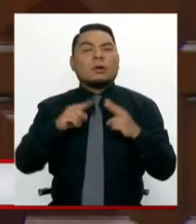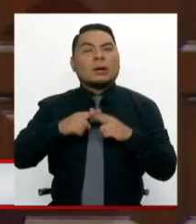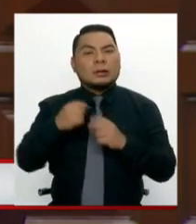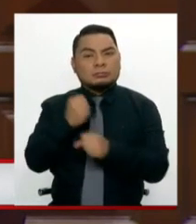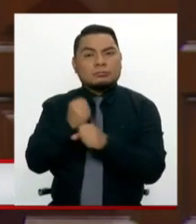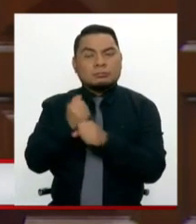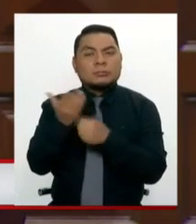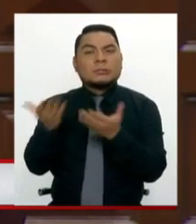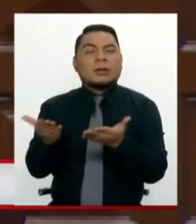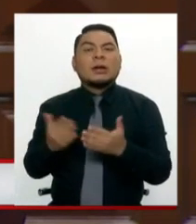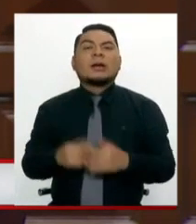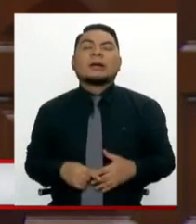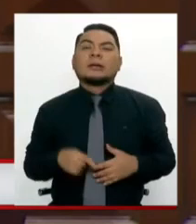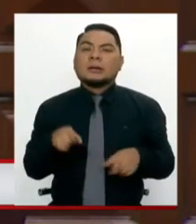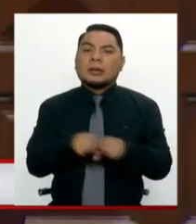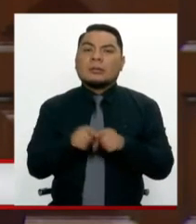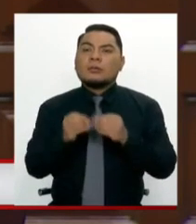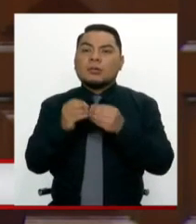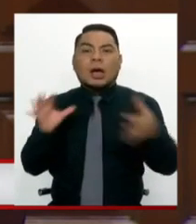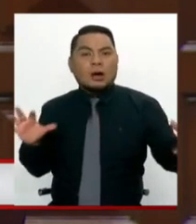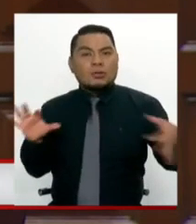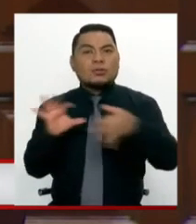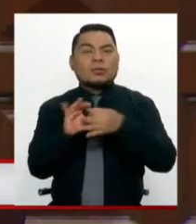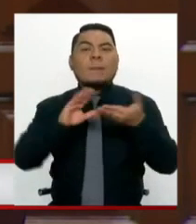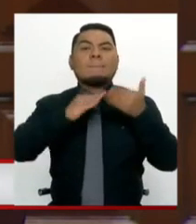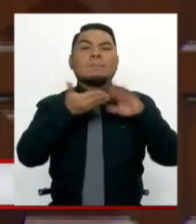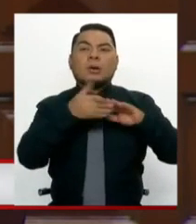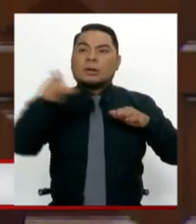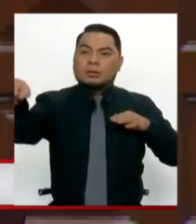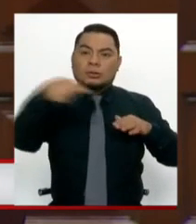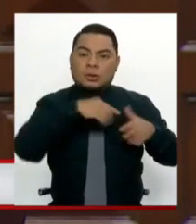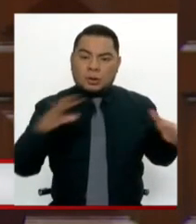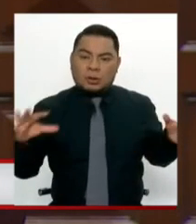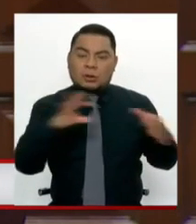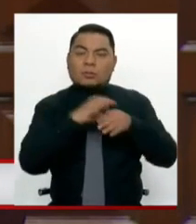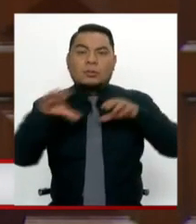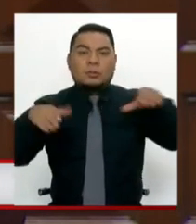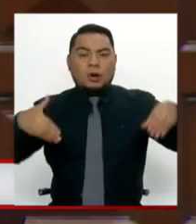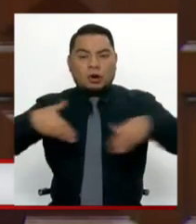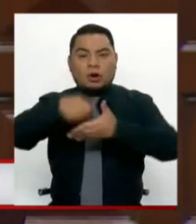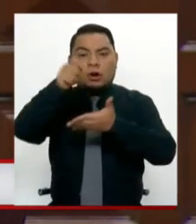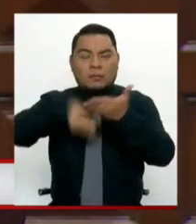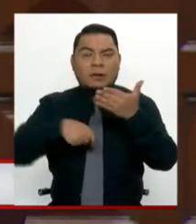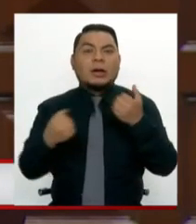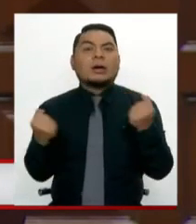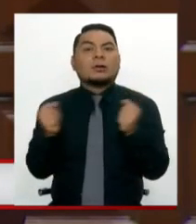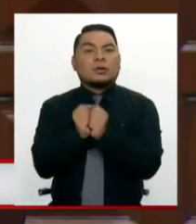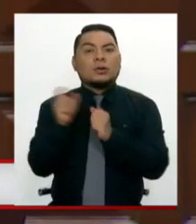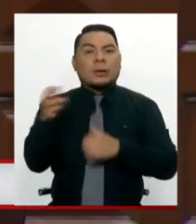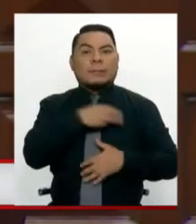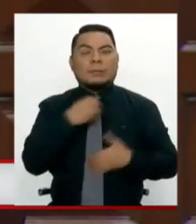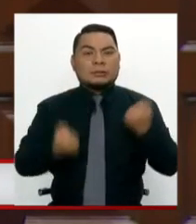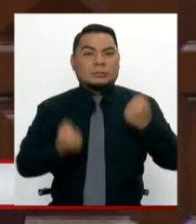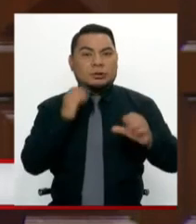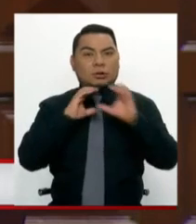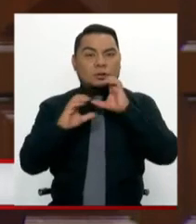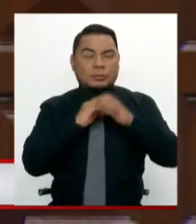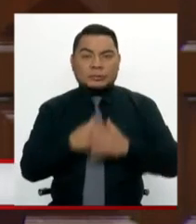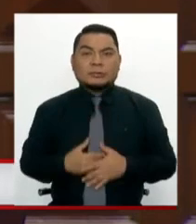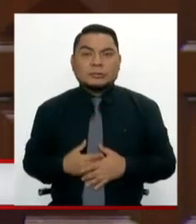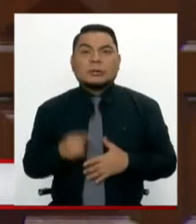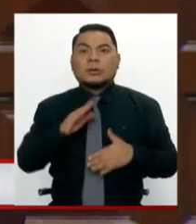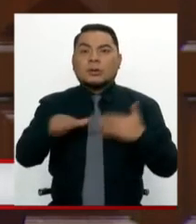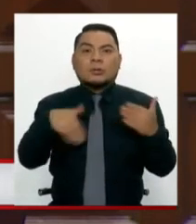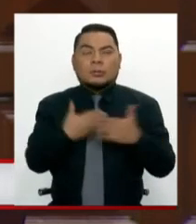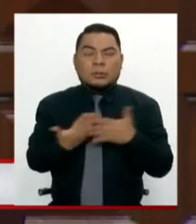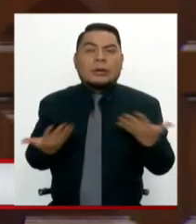iniciativas de tendiendo puentes y uniendo pueblos, suscribiendo convenios con el Ministerio de Transportes y Comunicaciones para